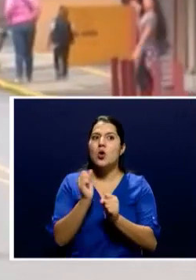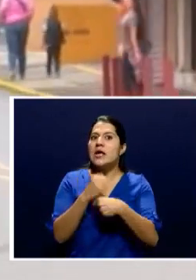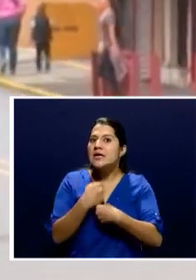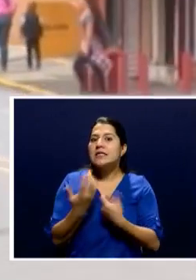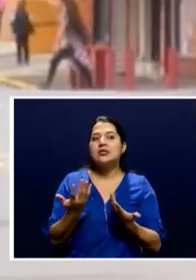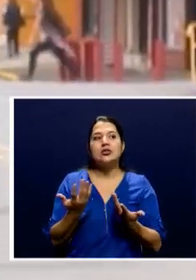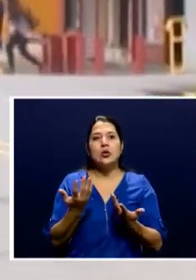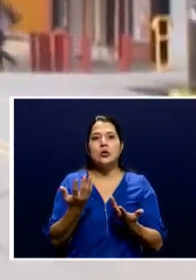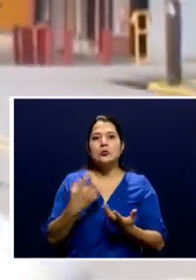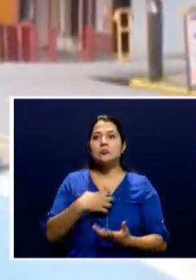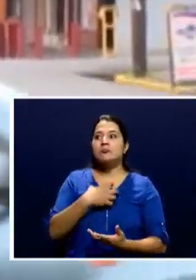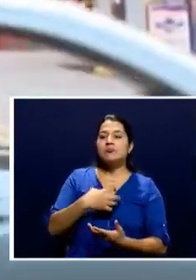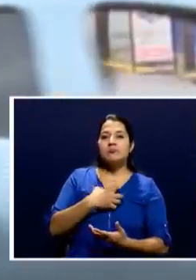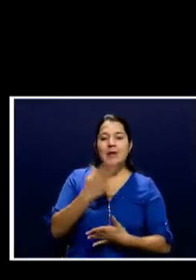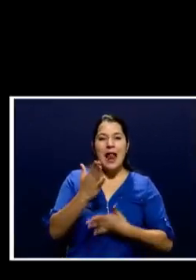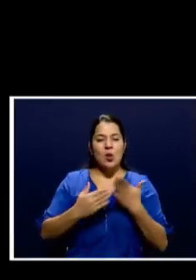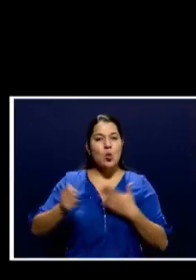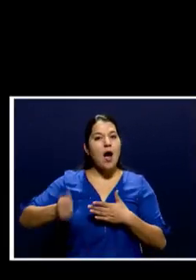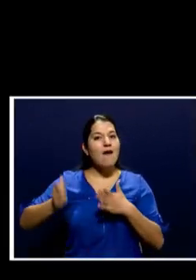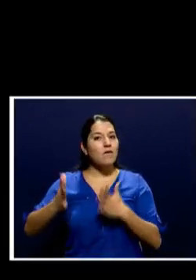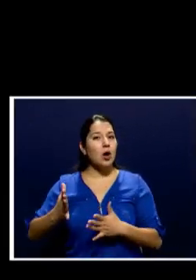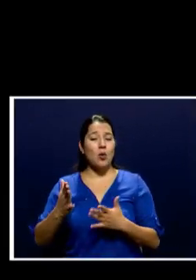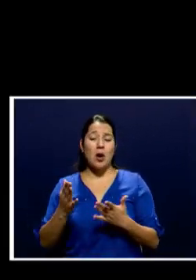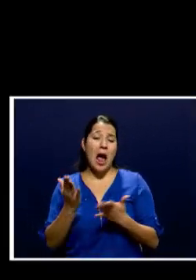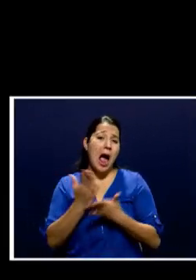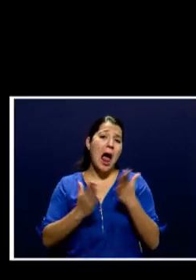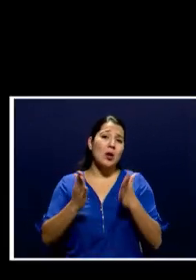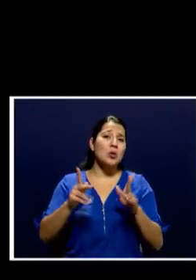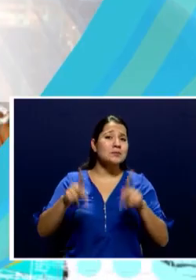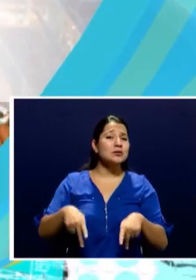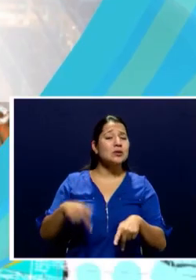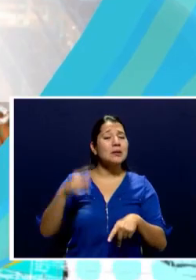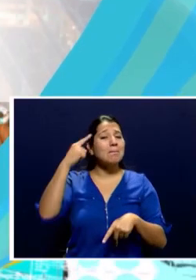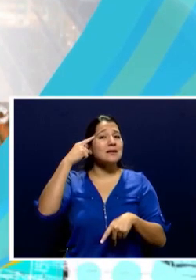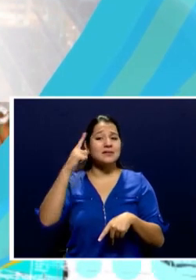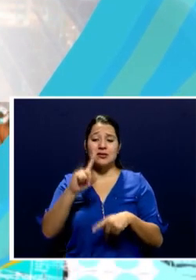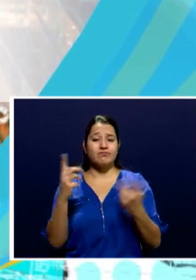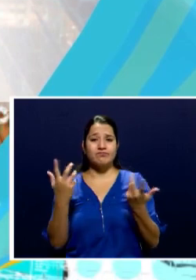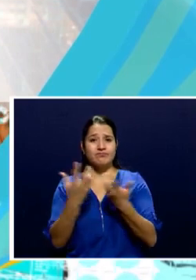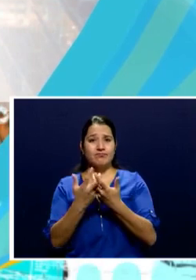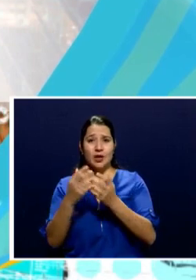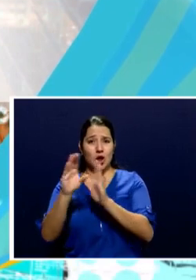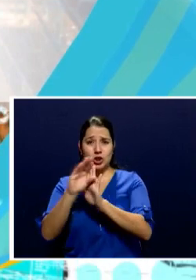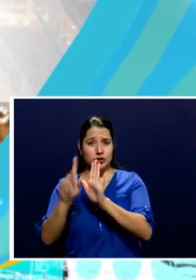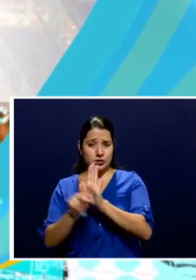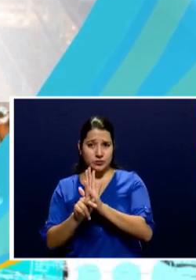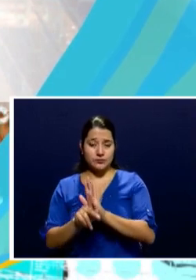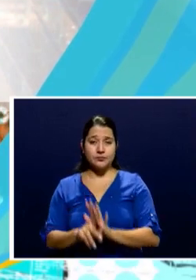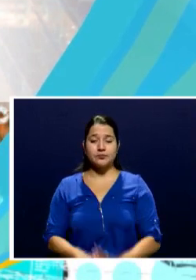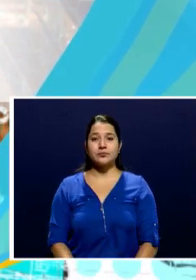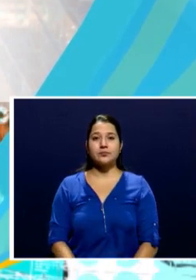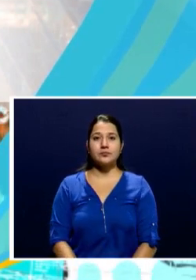abogados, pues algunos consideran que la medida es inconstitucional, mientras que otros la defienden por la situación.